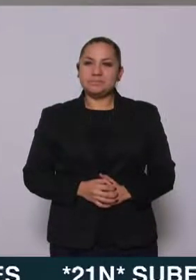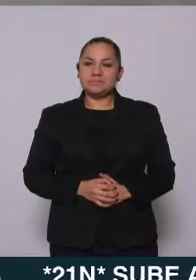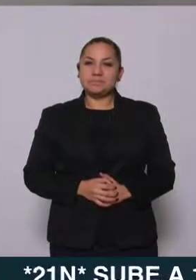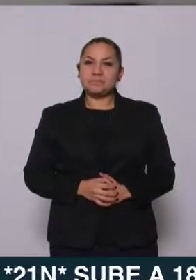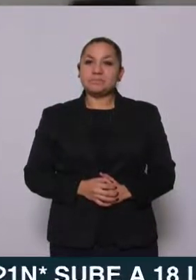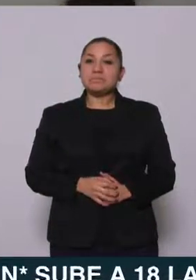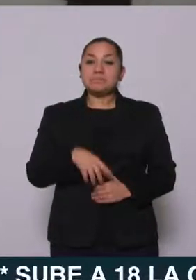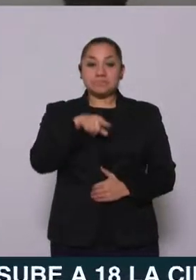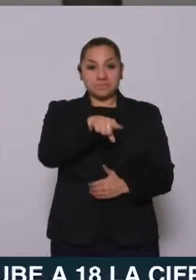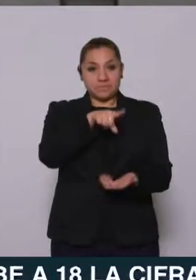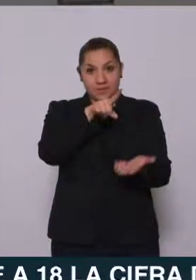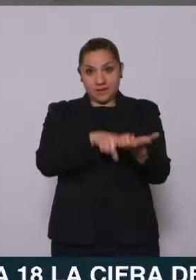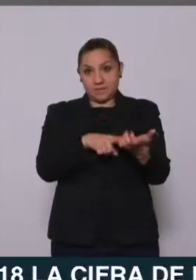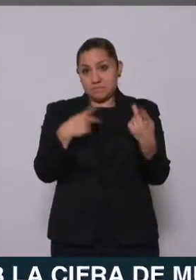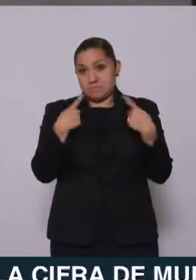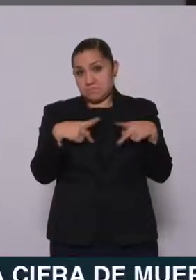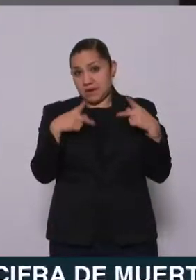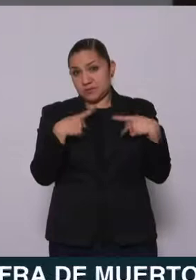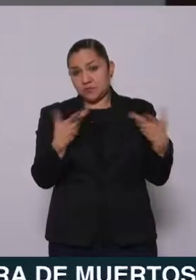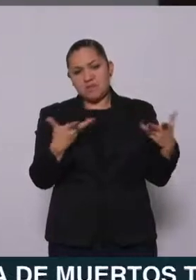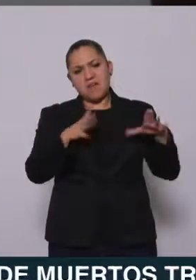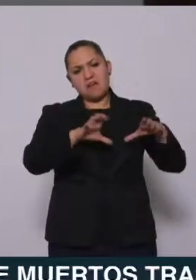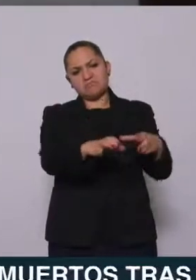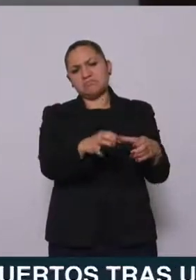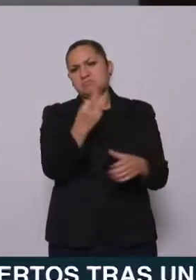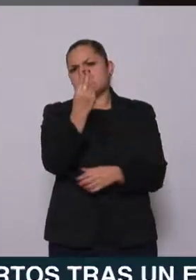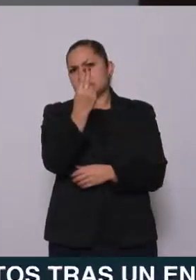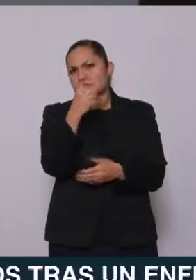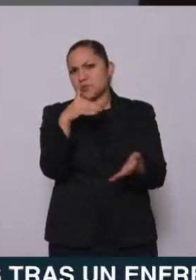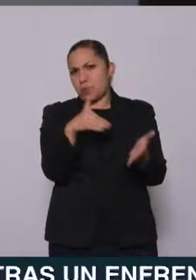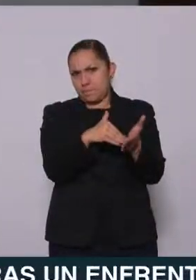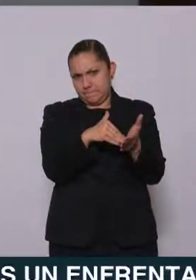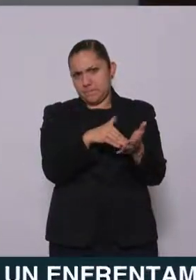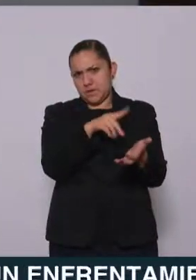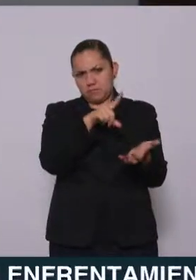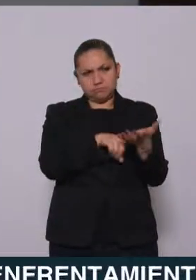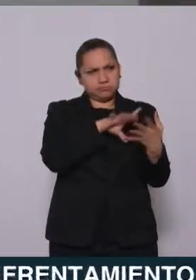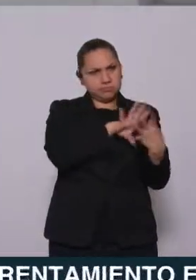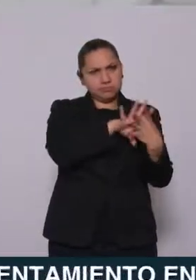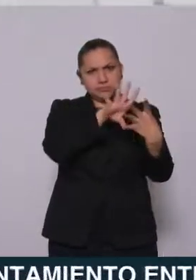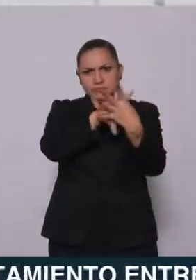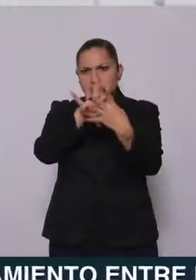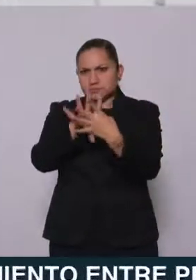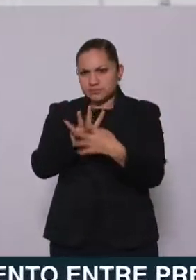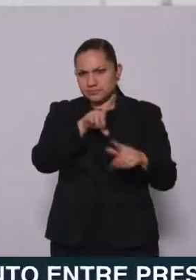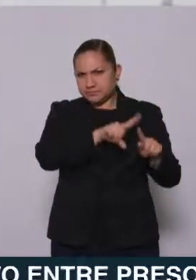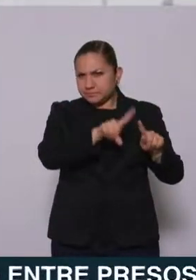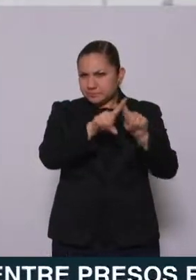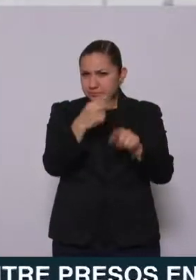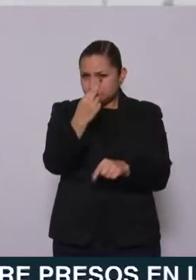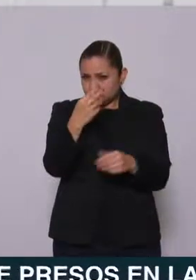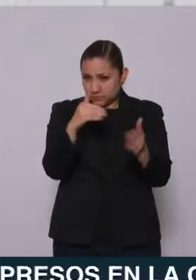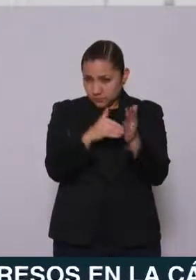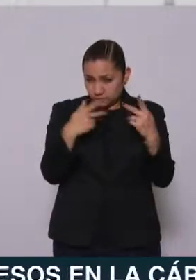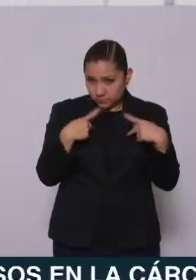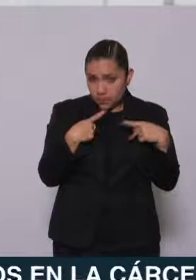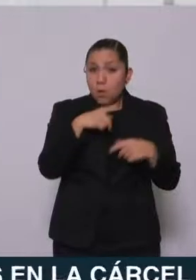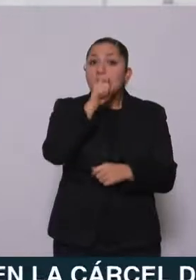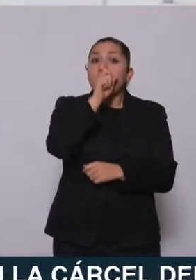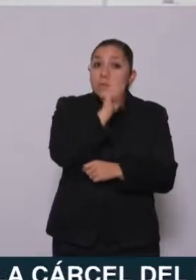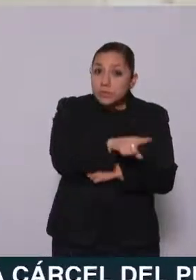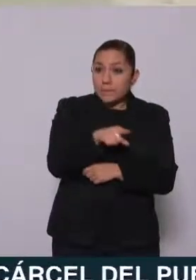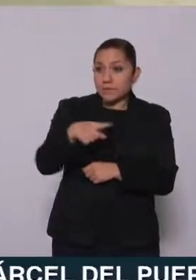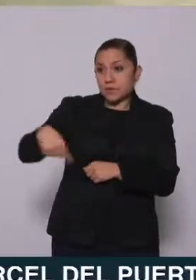Una población de cerca de 25,000 personas privadas de la libertad en el sistema penitenciario de la Ciudad de México, además de quienes caigan en el Torito en